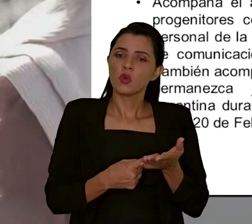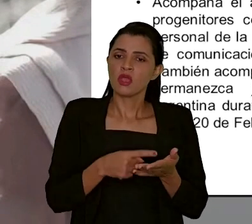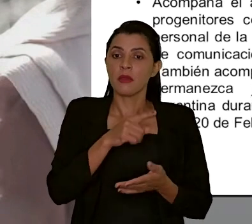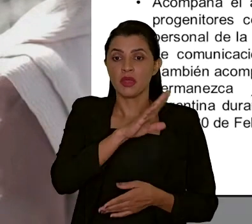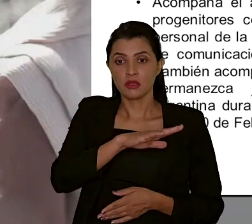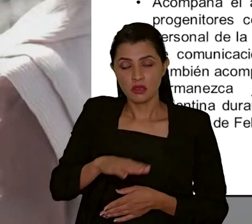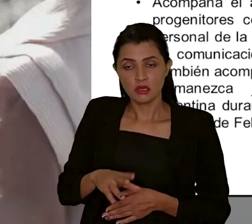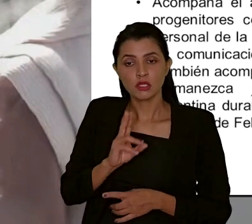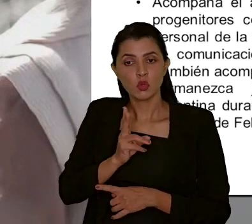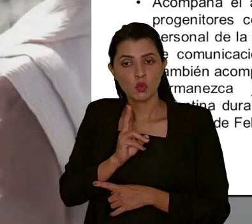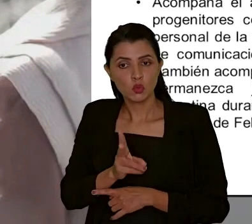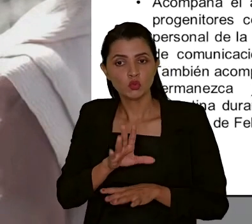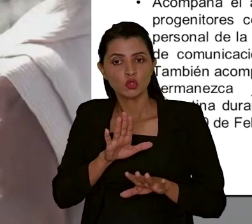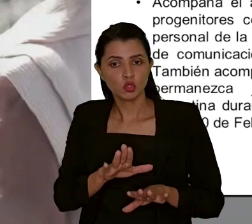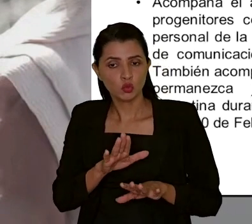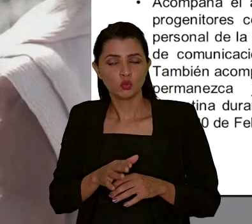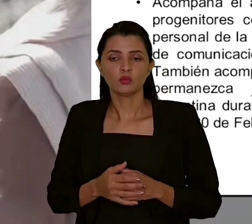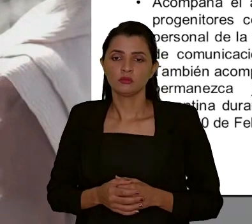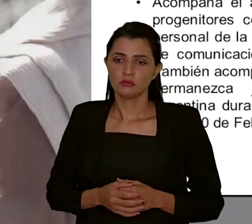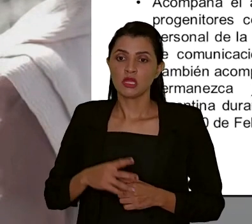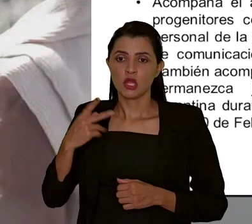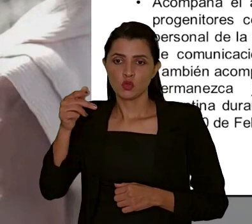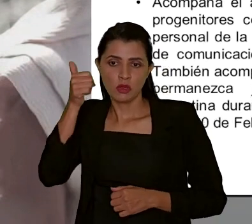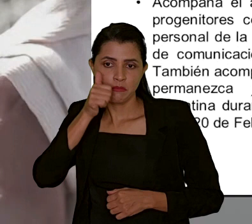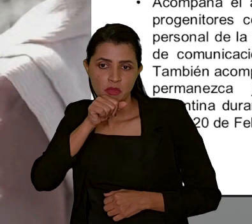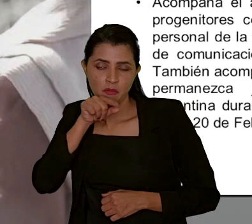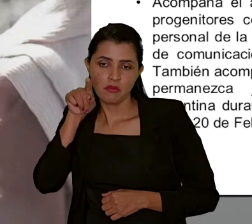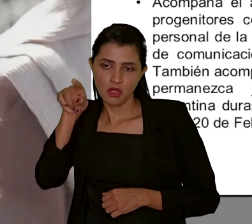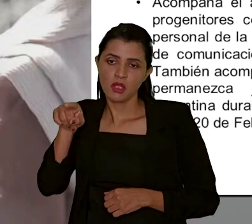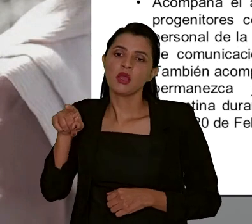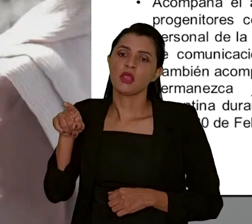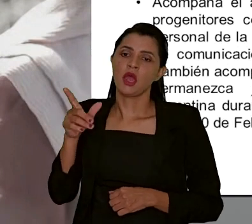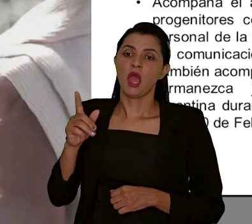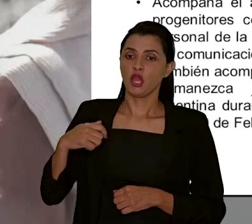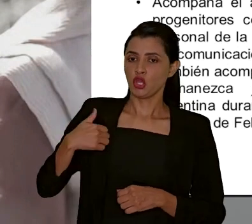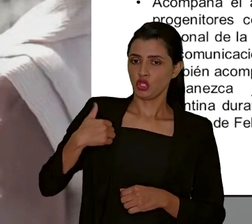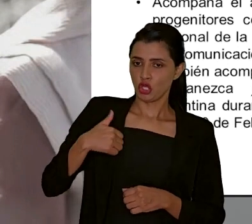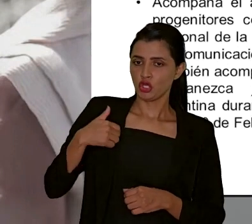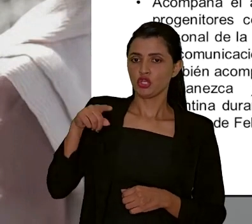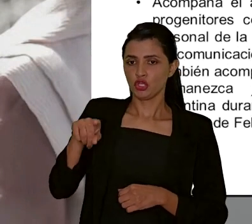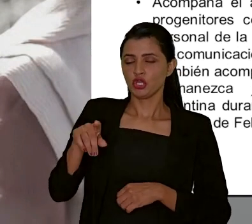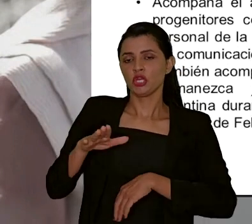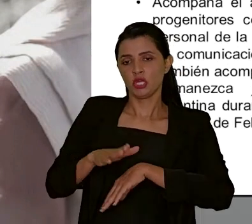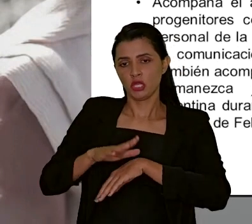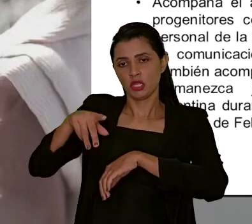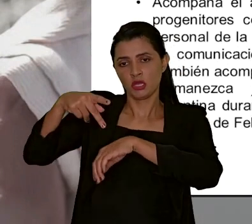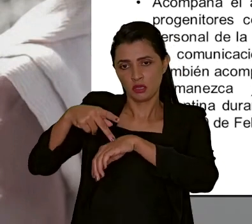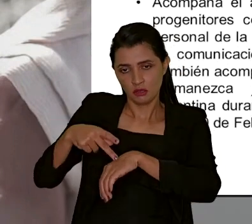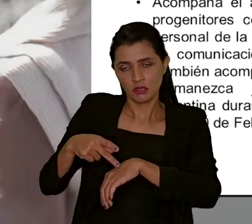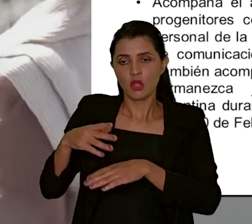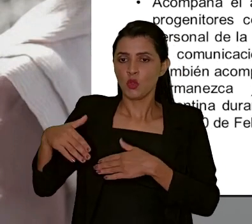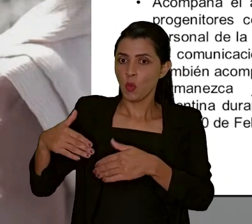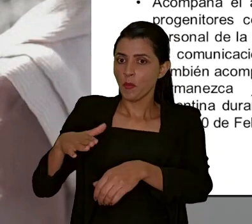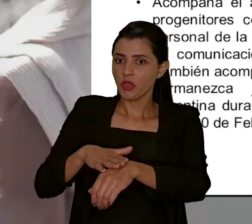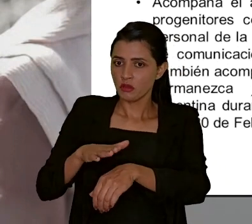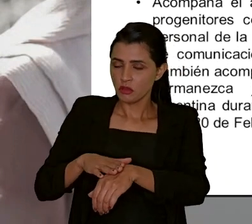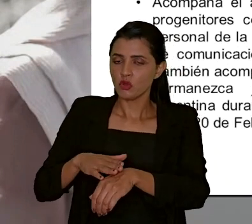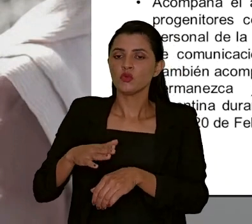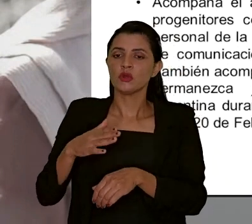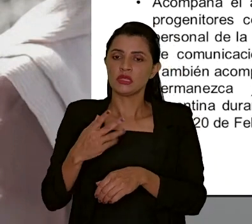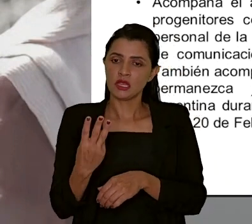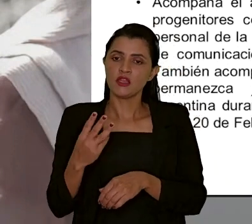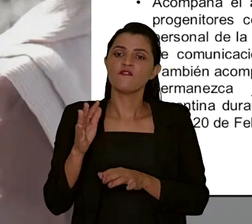niña permanezca junto a su madre en la República Argentina durante las vacaciones de enero hasta el 20 de